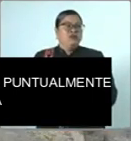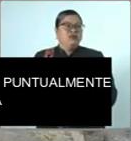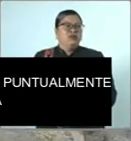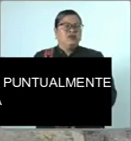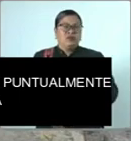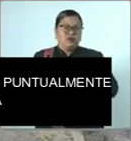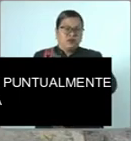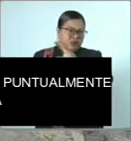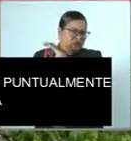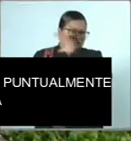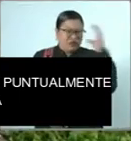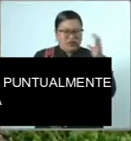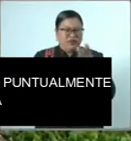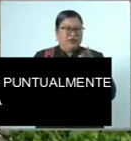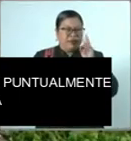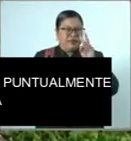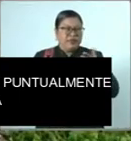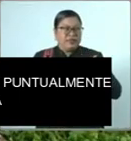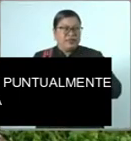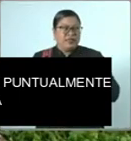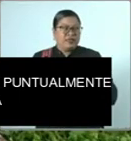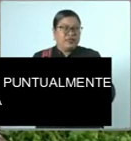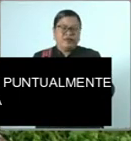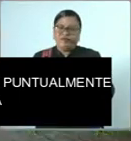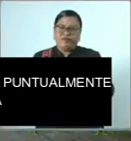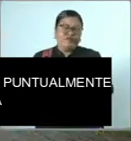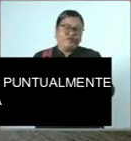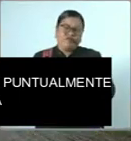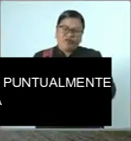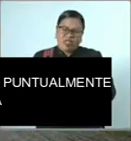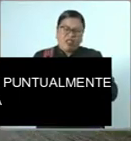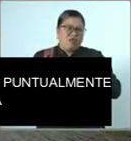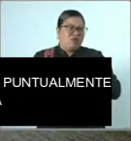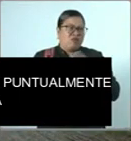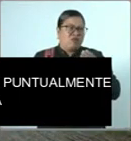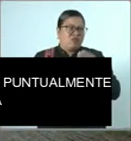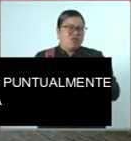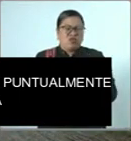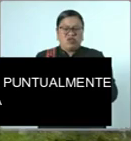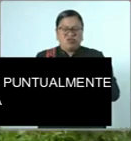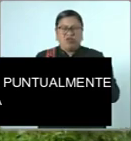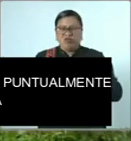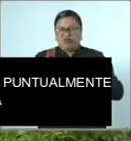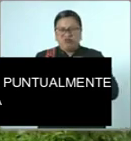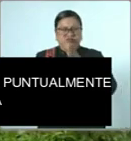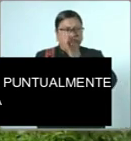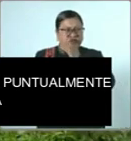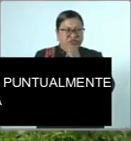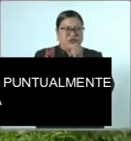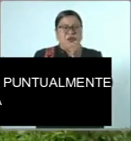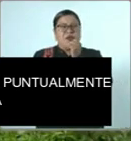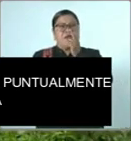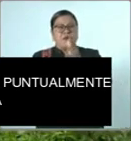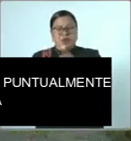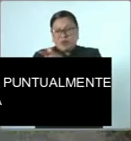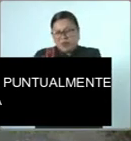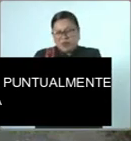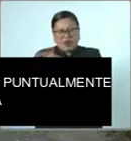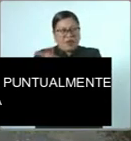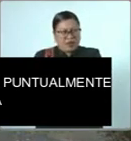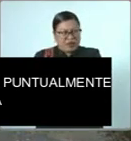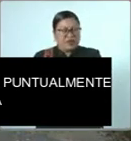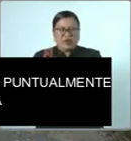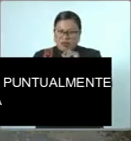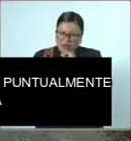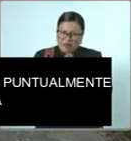Otras imágenes más de cómo el río ha rebasado la carretera, se corta la circulación. Tanto la Policía Vial como la Guardia Nacional, señor